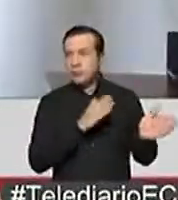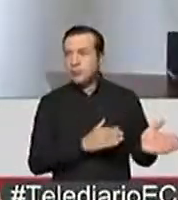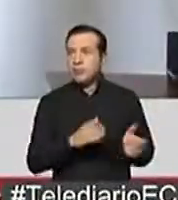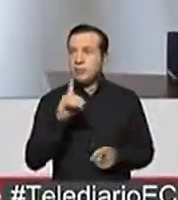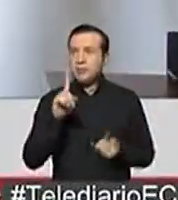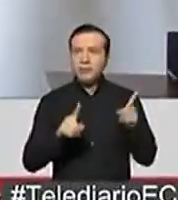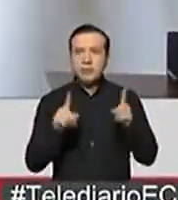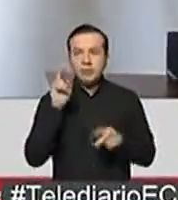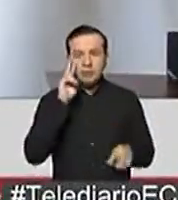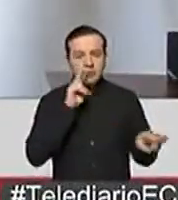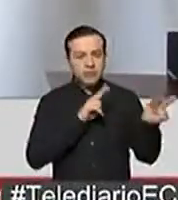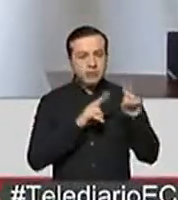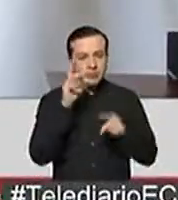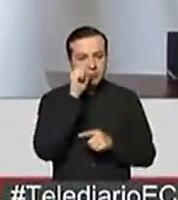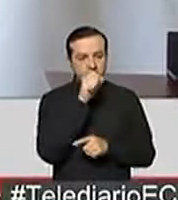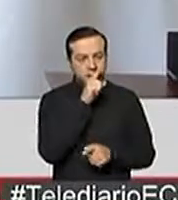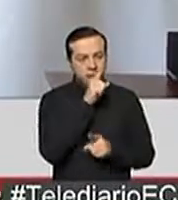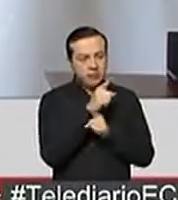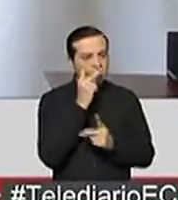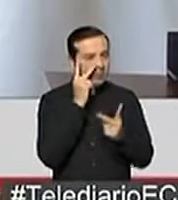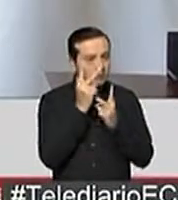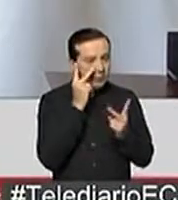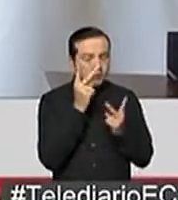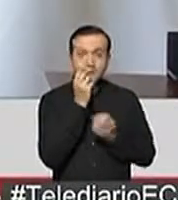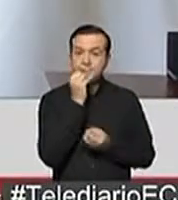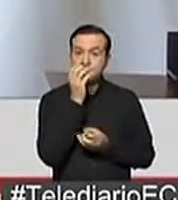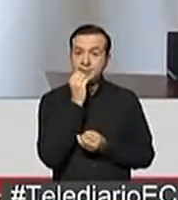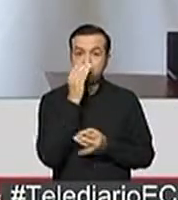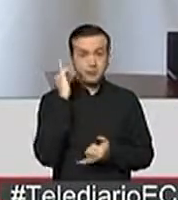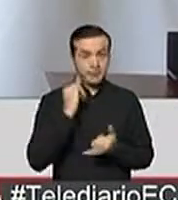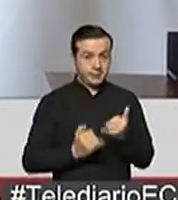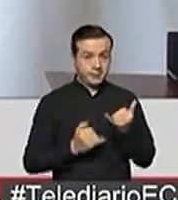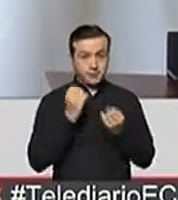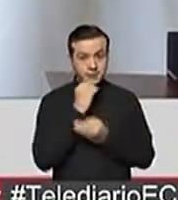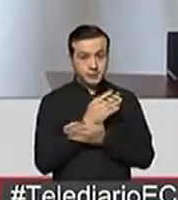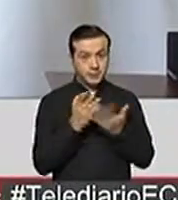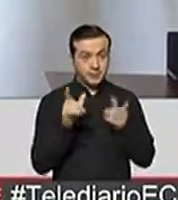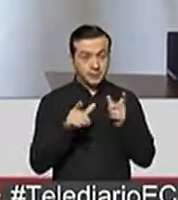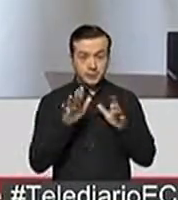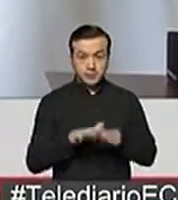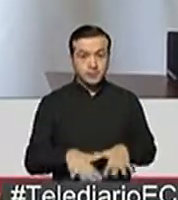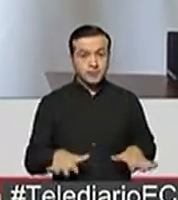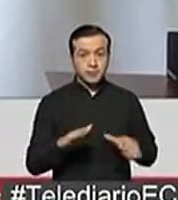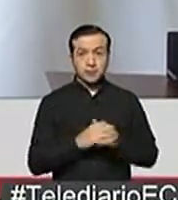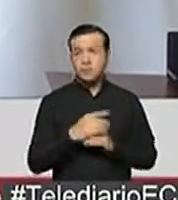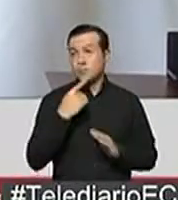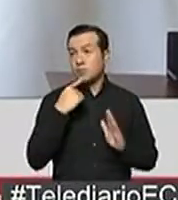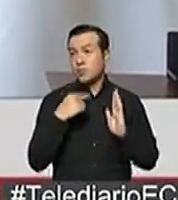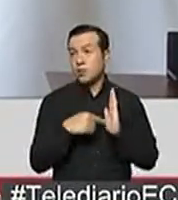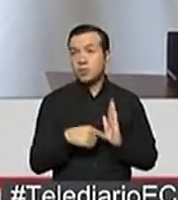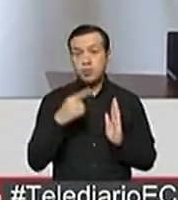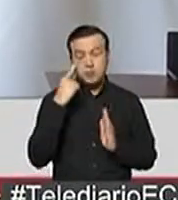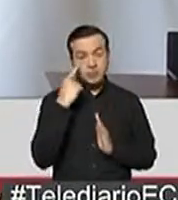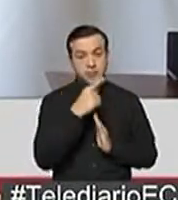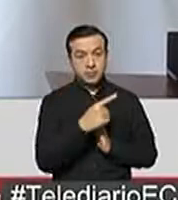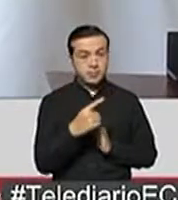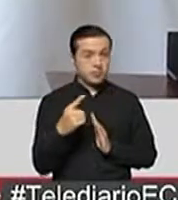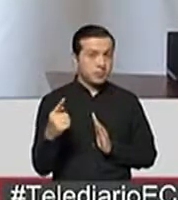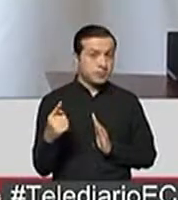algunos hallazgos que también serán parte del informe final que se dé a la ciudadanía. Uno de esos hallazgos es que hemos